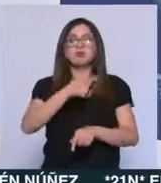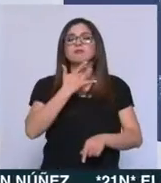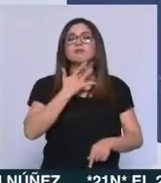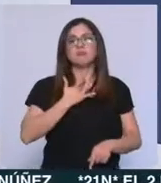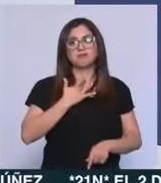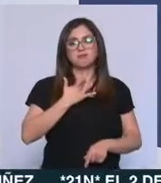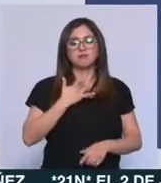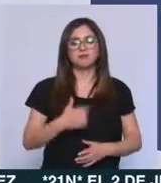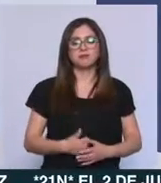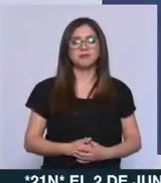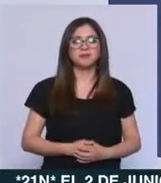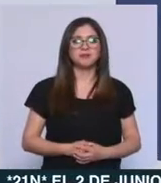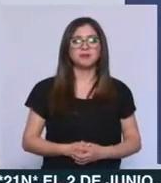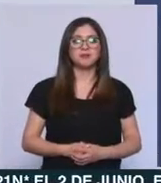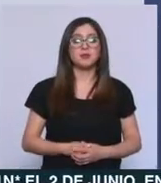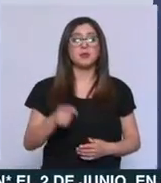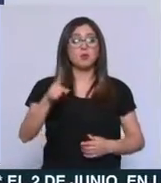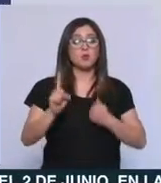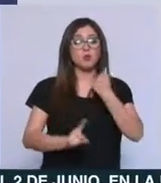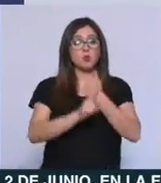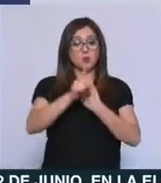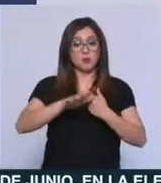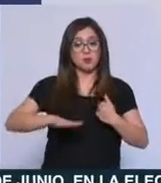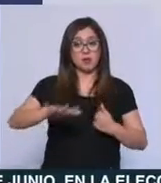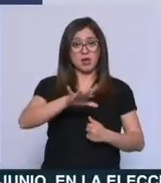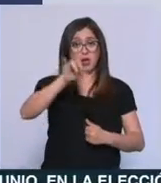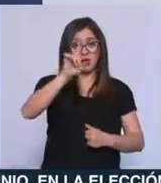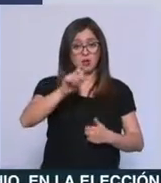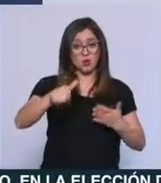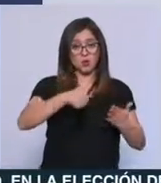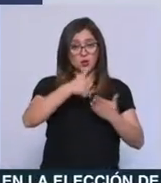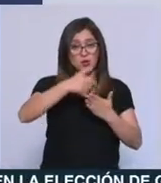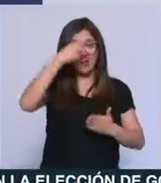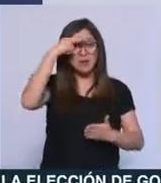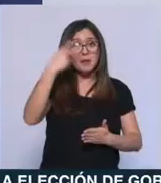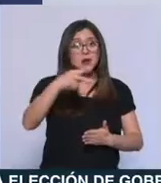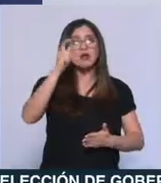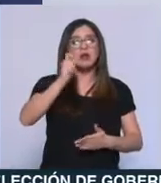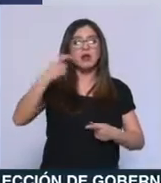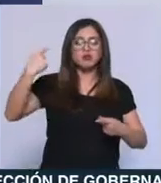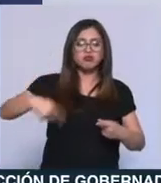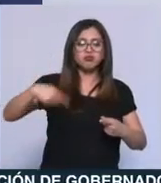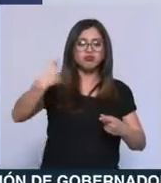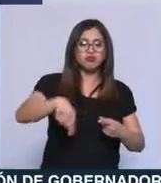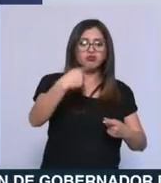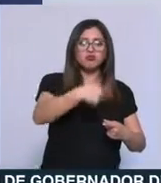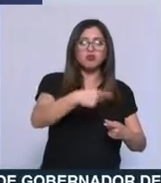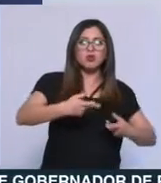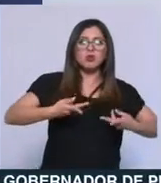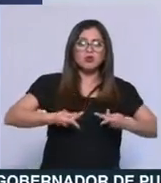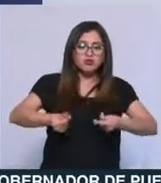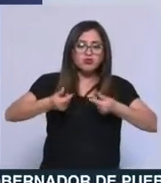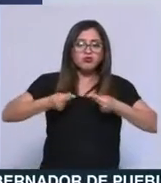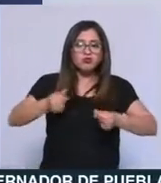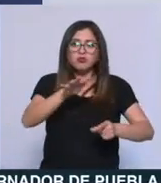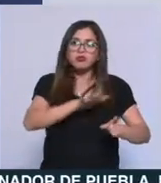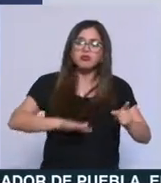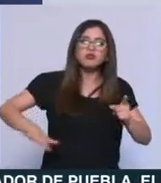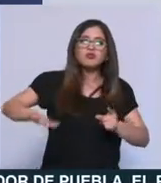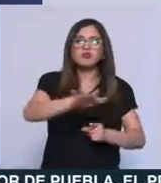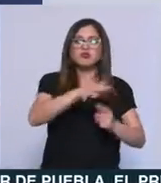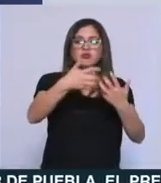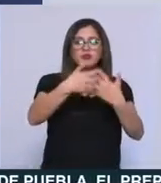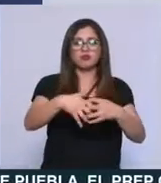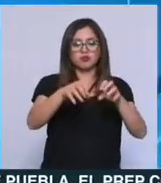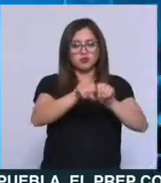El grave problema que enfrenta el servicio de agua en la ciudad se agudiza con las decenas de fugas que existen en toda la infraestructura hidráulica.